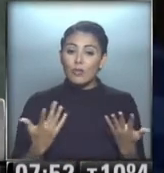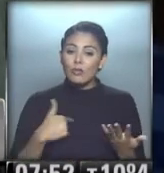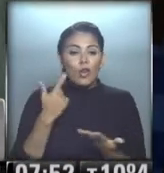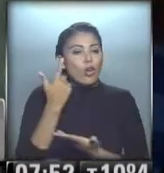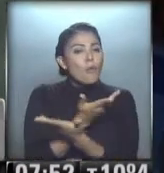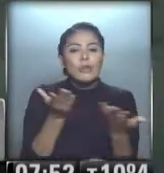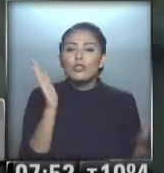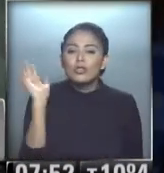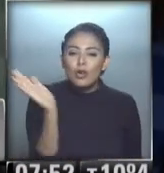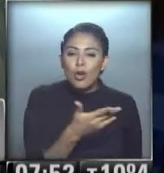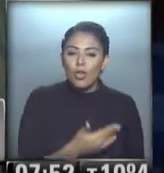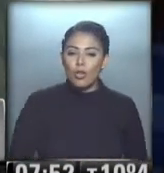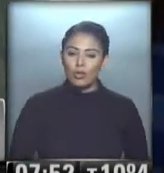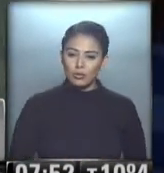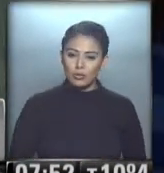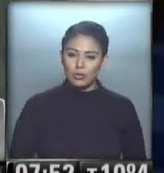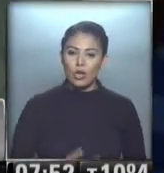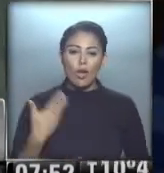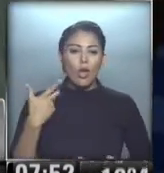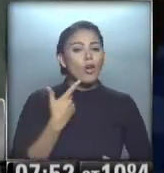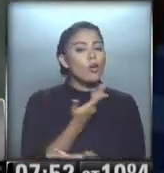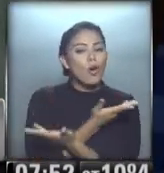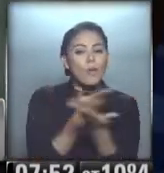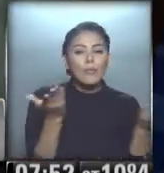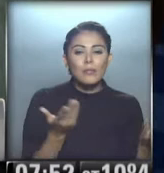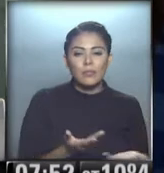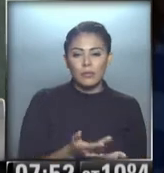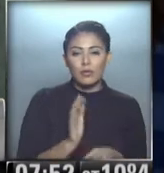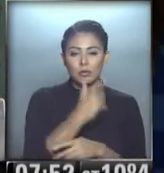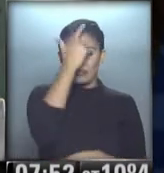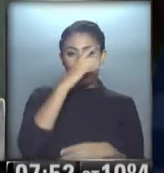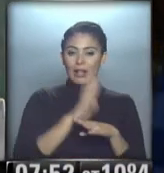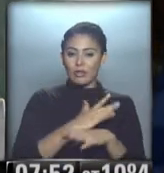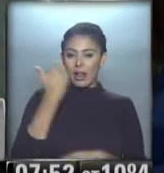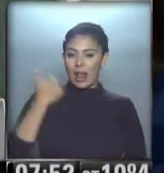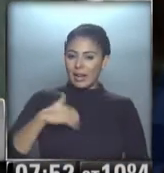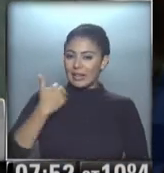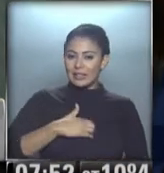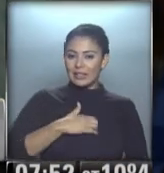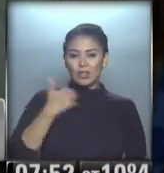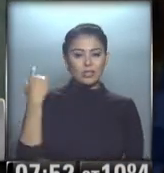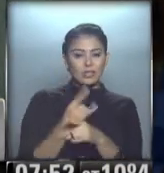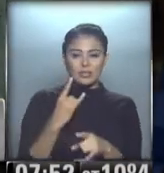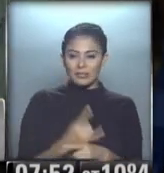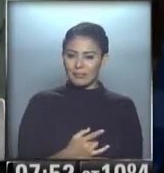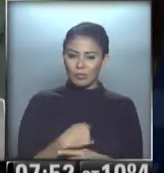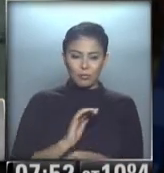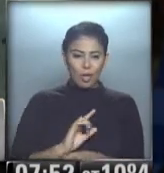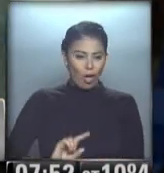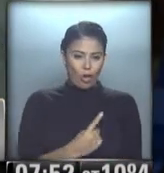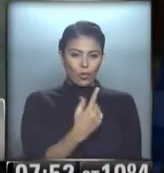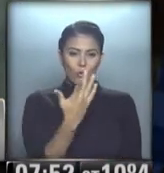comparto con todos, lo comparto como actor argentino de toda la vida. Es un